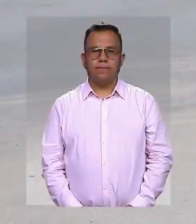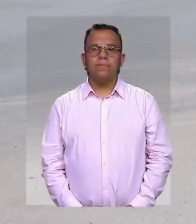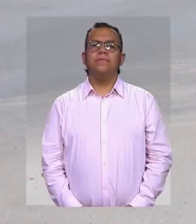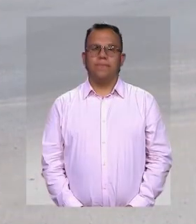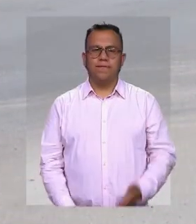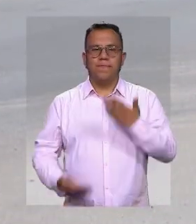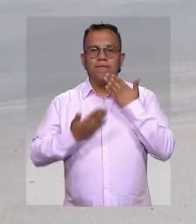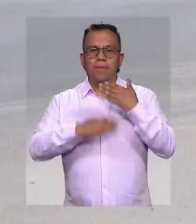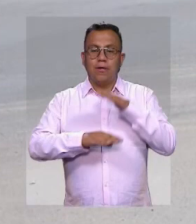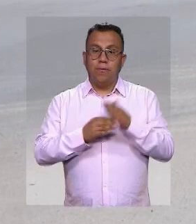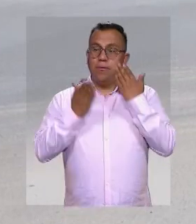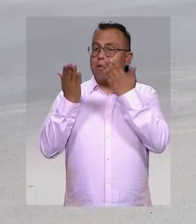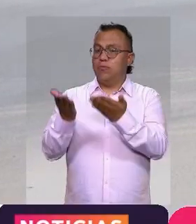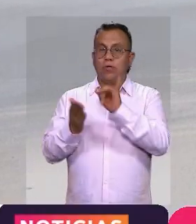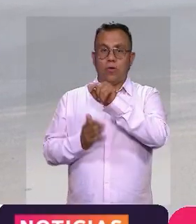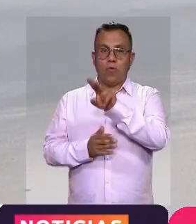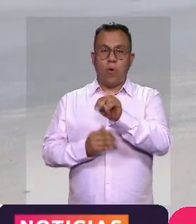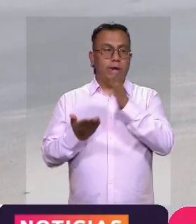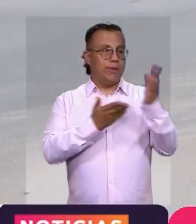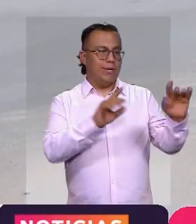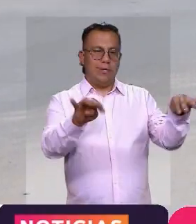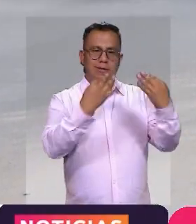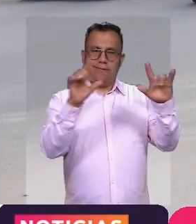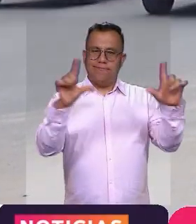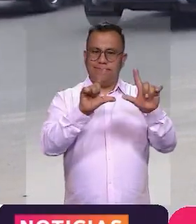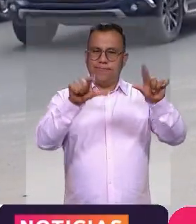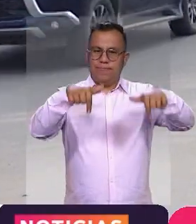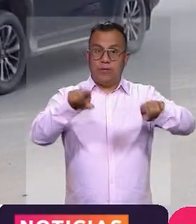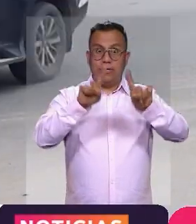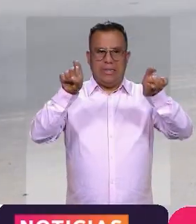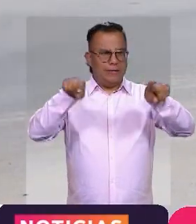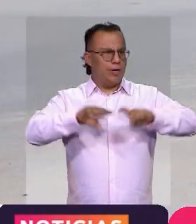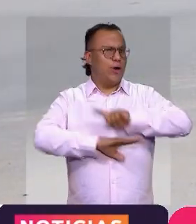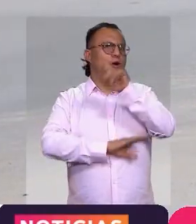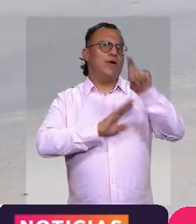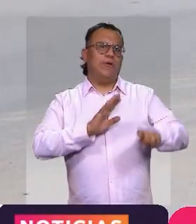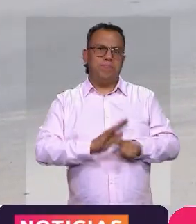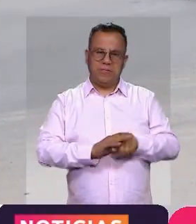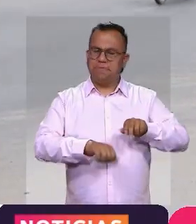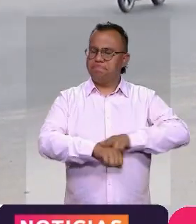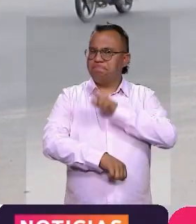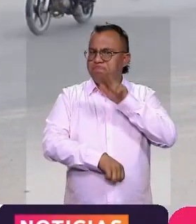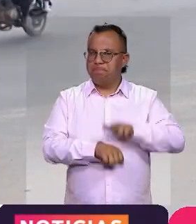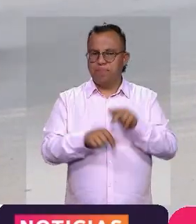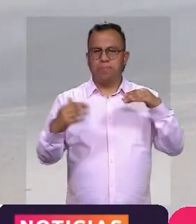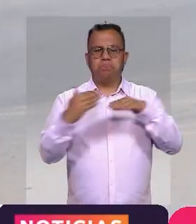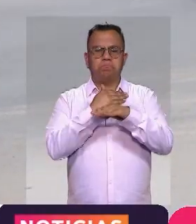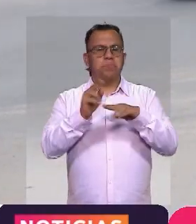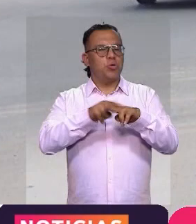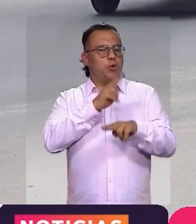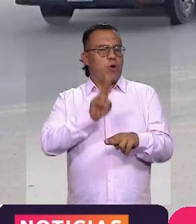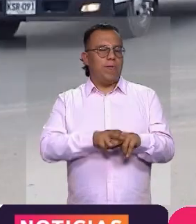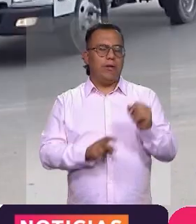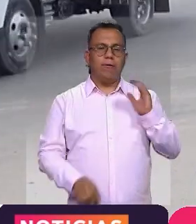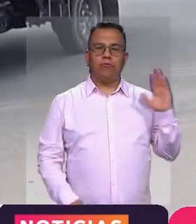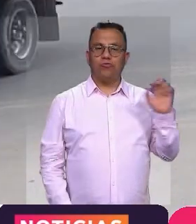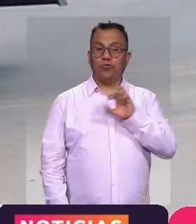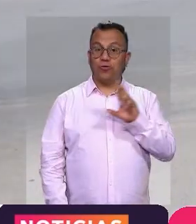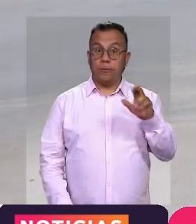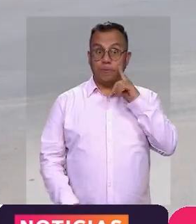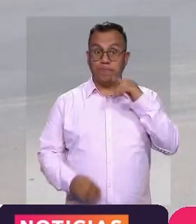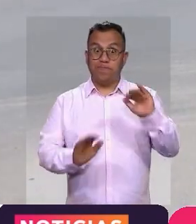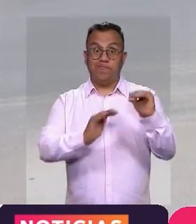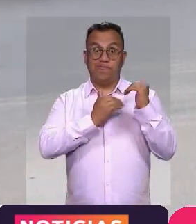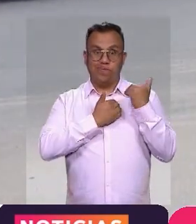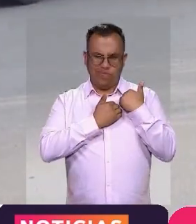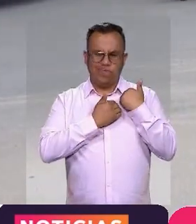Muy buenas tardes para usted, Juan, y televidentes. En este momento hay total normalidad en la autopista sur. Las autoridades de tránsito y